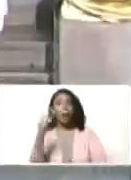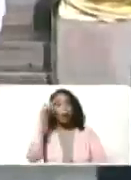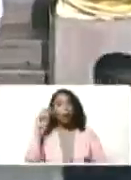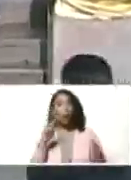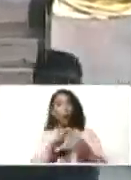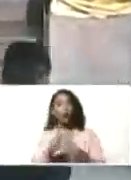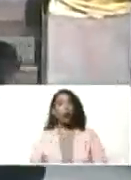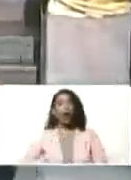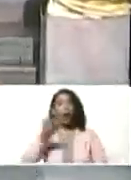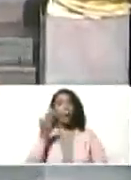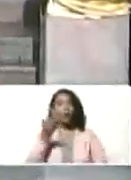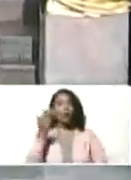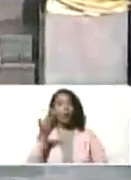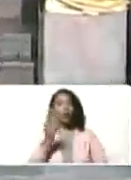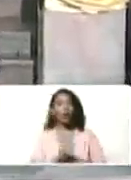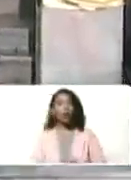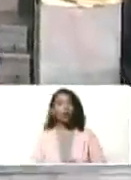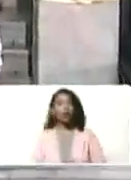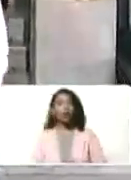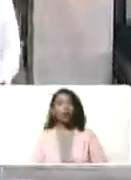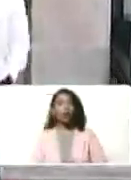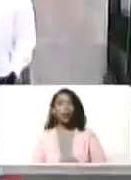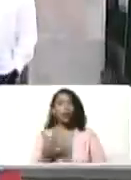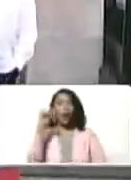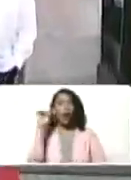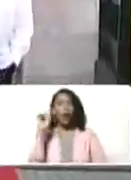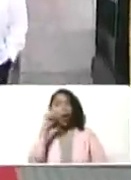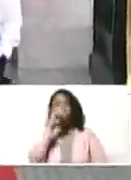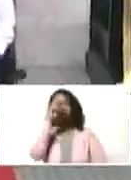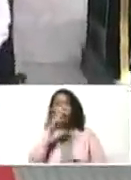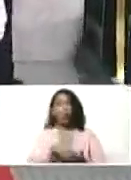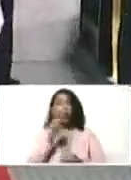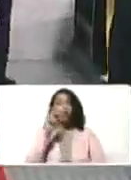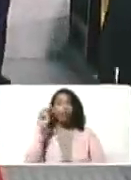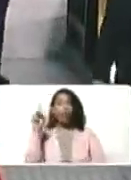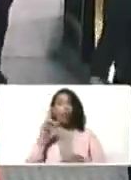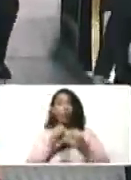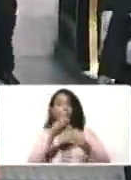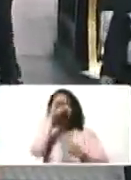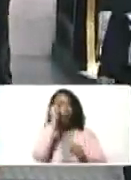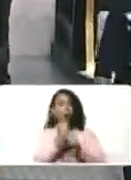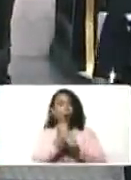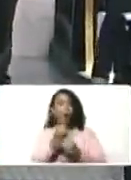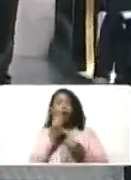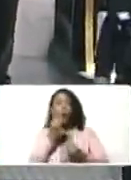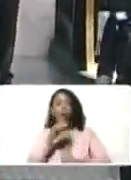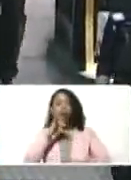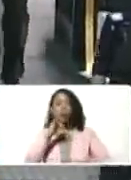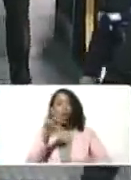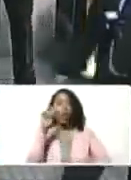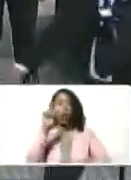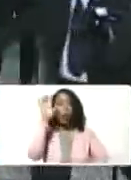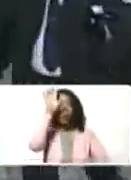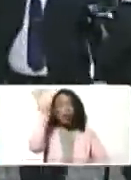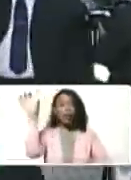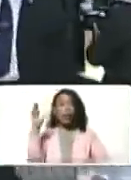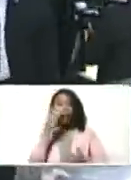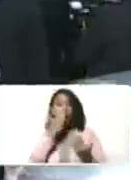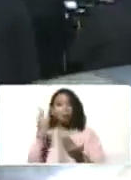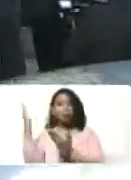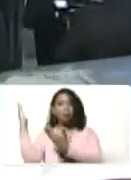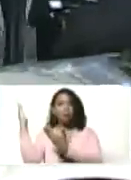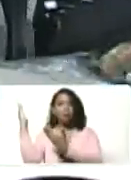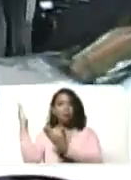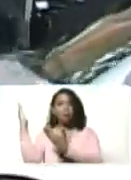fructífero, auspicioso, y lo que resta del año 2022, seguiremos trabajando. Buenas noticias para ambas naciones. Esta imagen, de